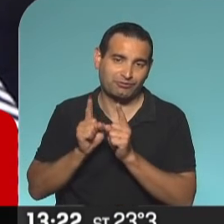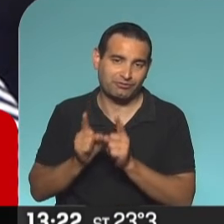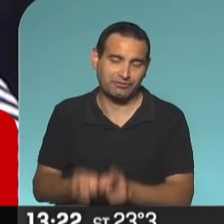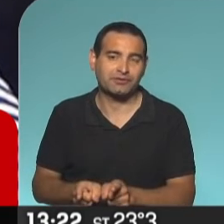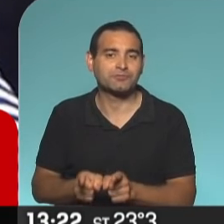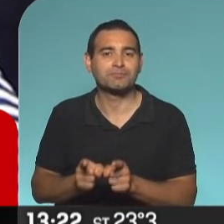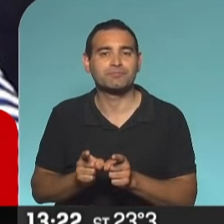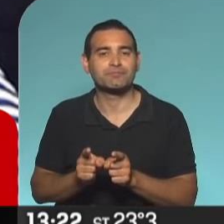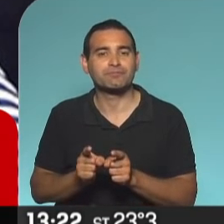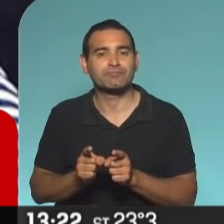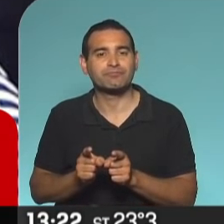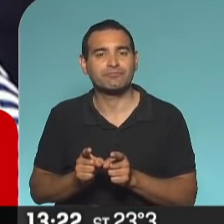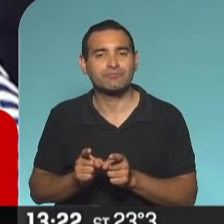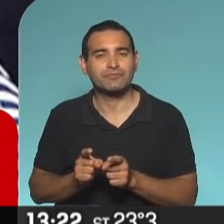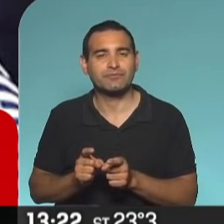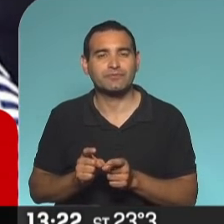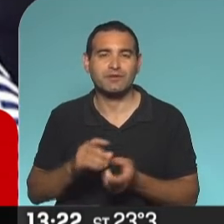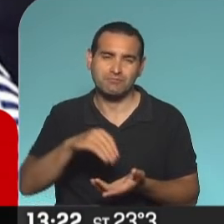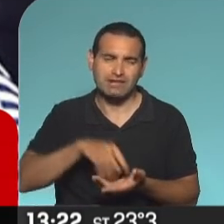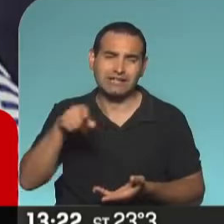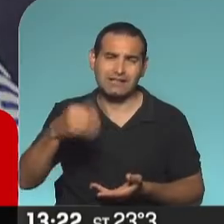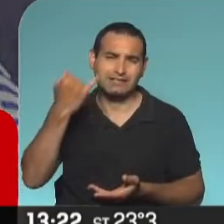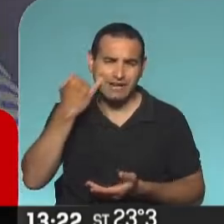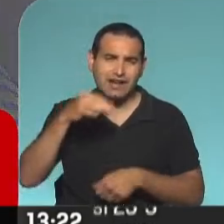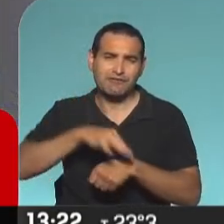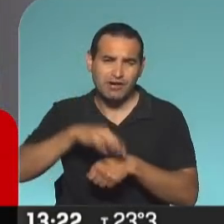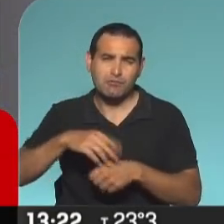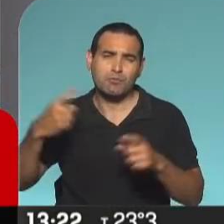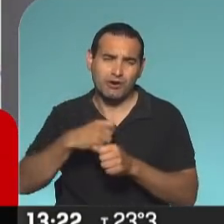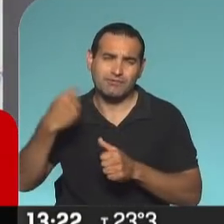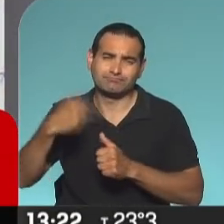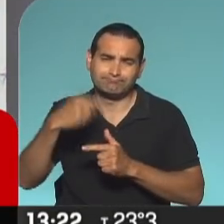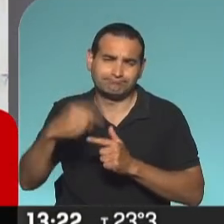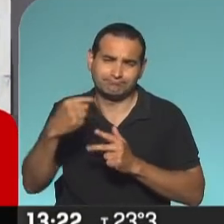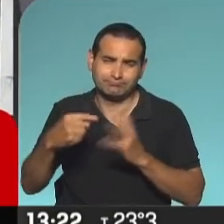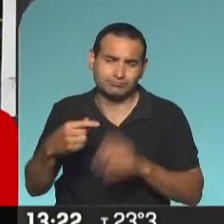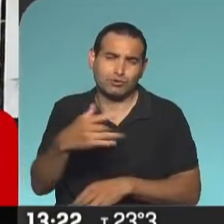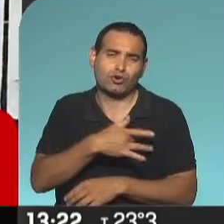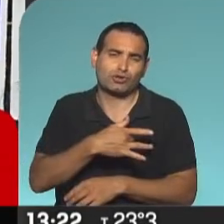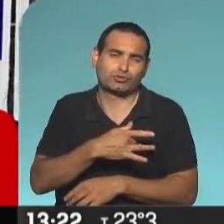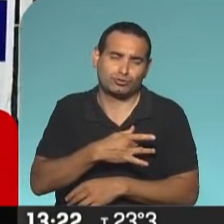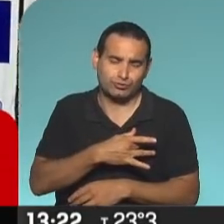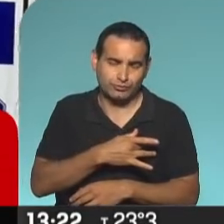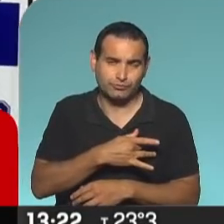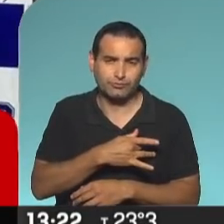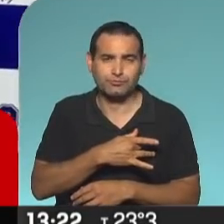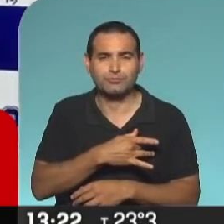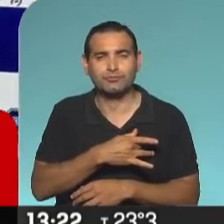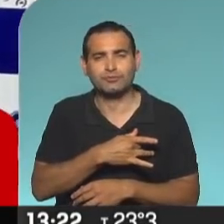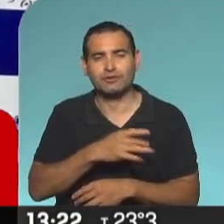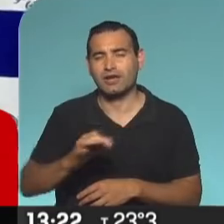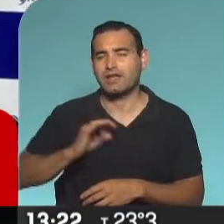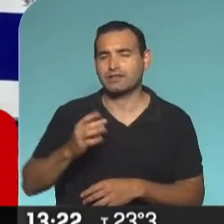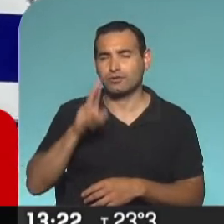sumado a todos los problemas de sus antecedentes de corazón que tuvo en el